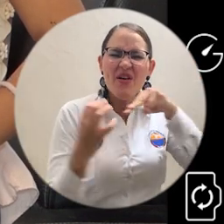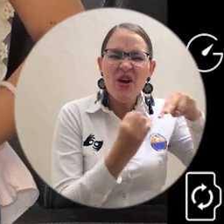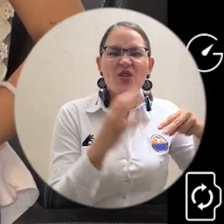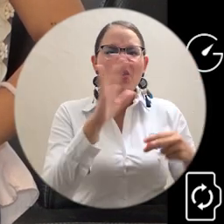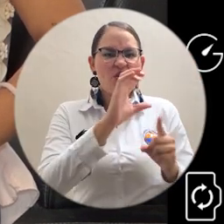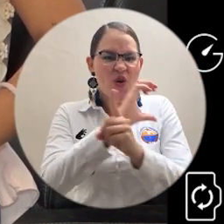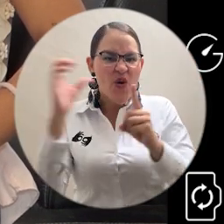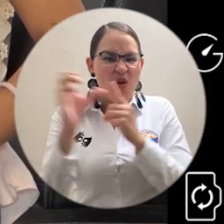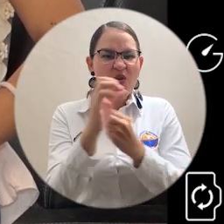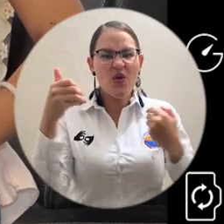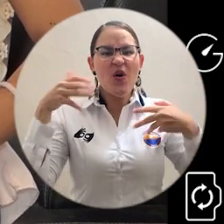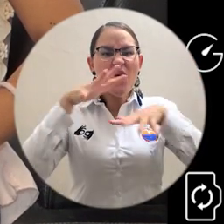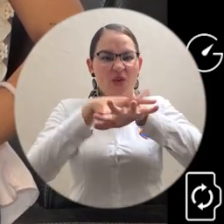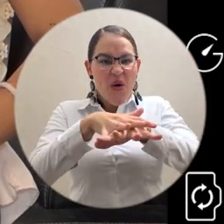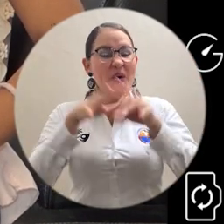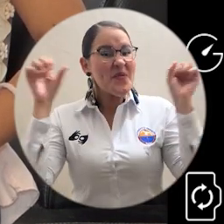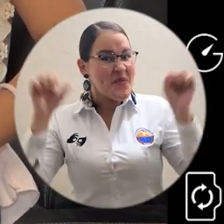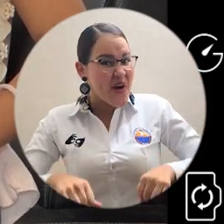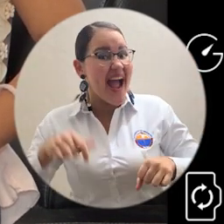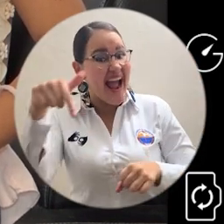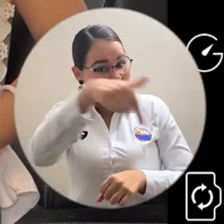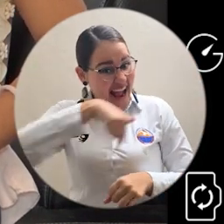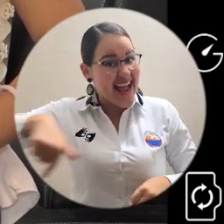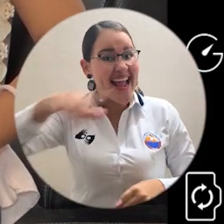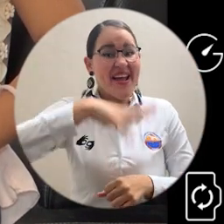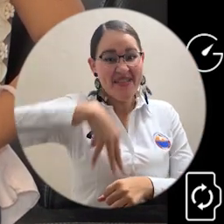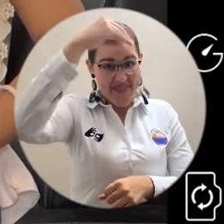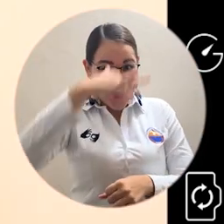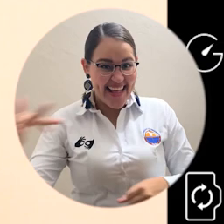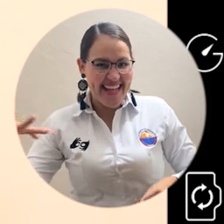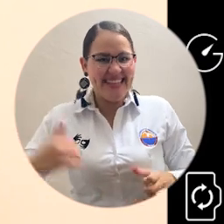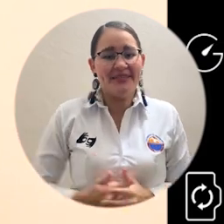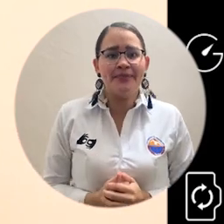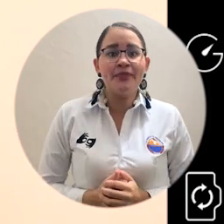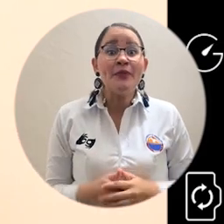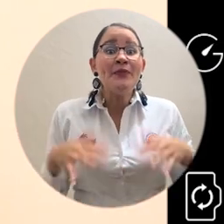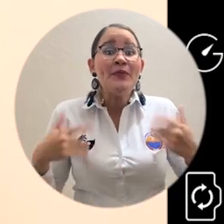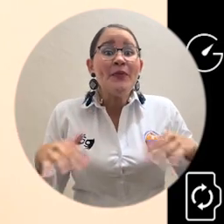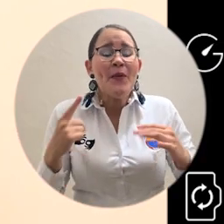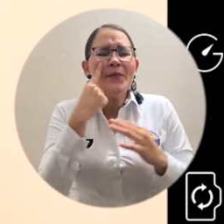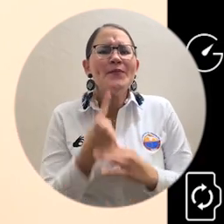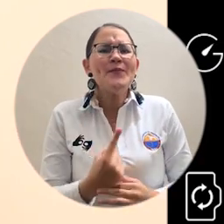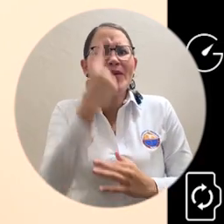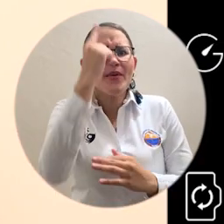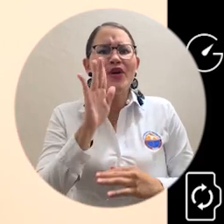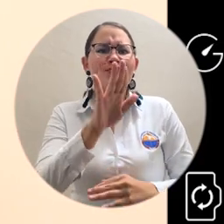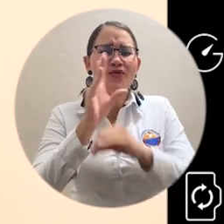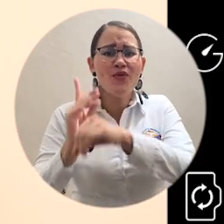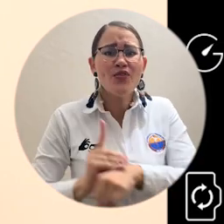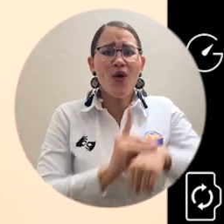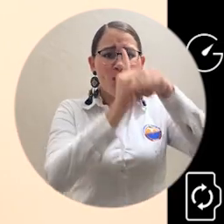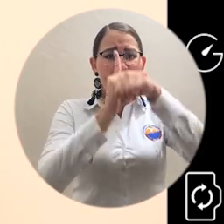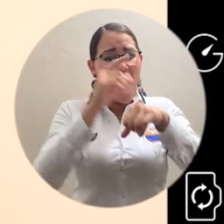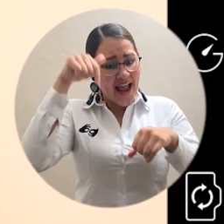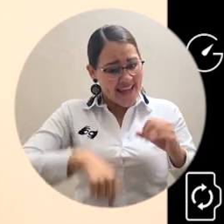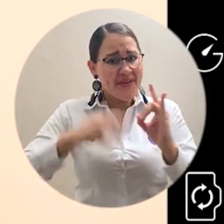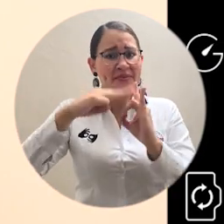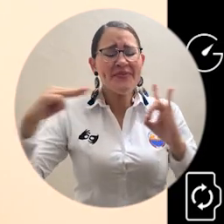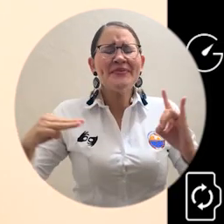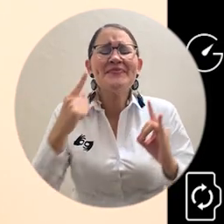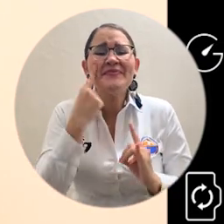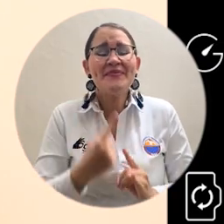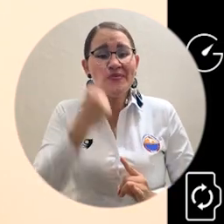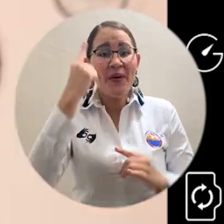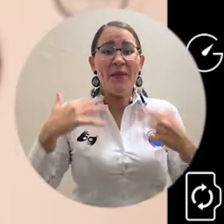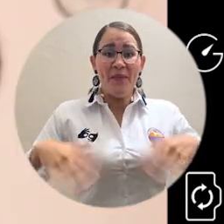doctorado en Educación, Interculturalidad y Territorio de Unimagdalena. Este es el primer programa doctoral propio que desarrolla la